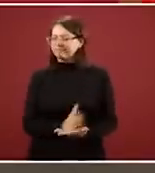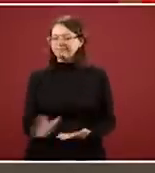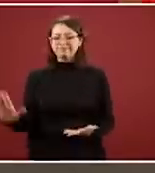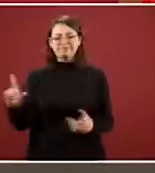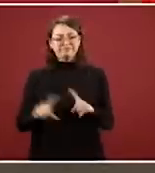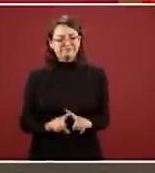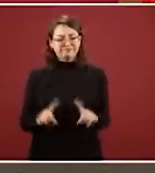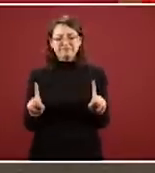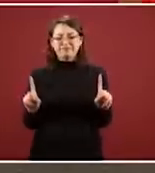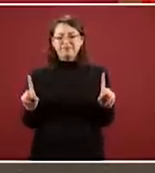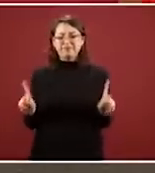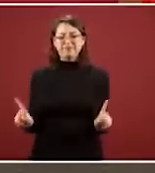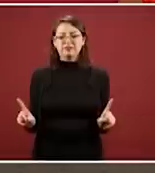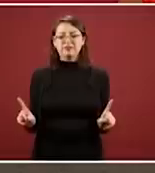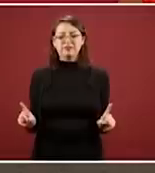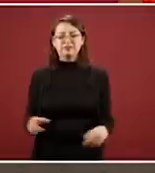distintos.